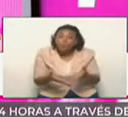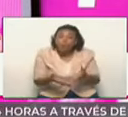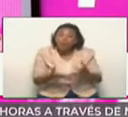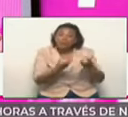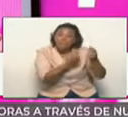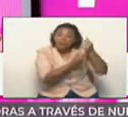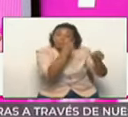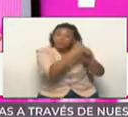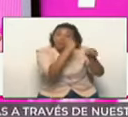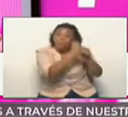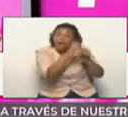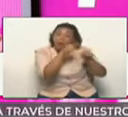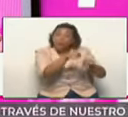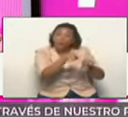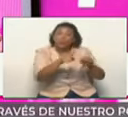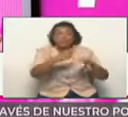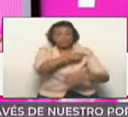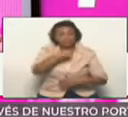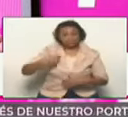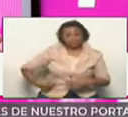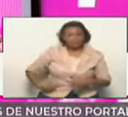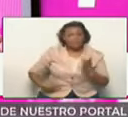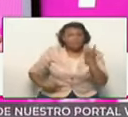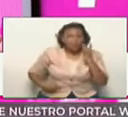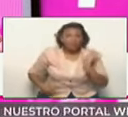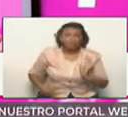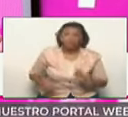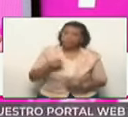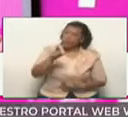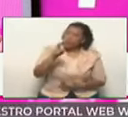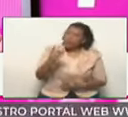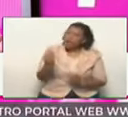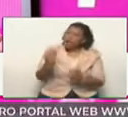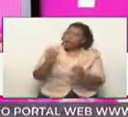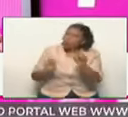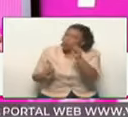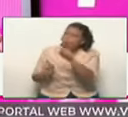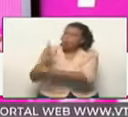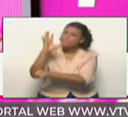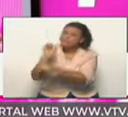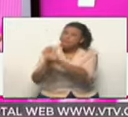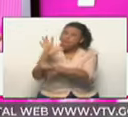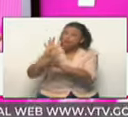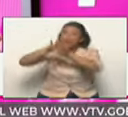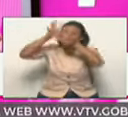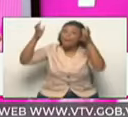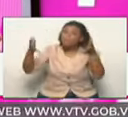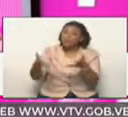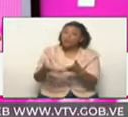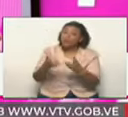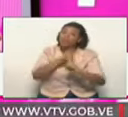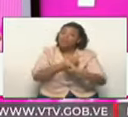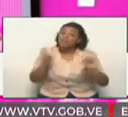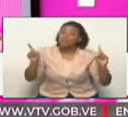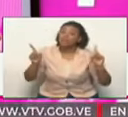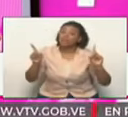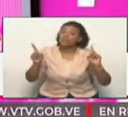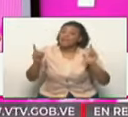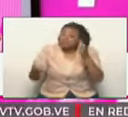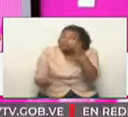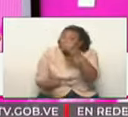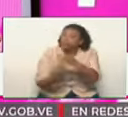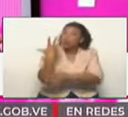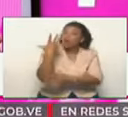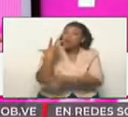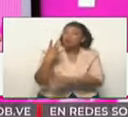agenda china. No sería entonces contra los BRICS, sería contra el mundo multipolar.